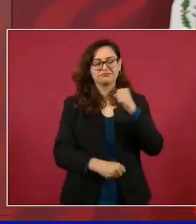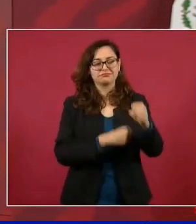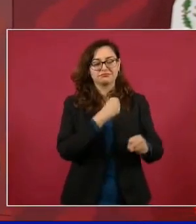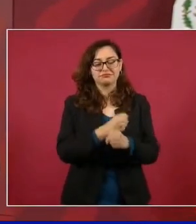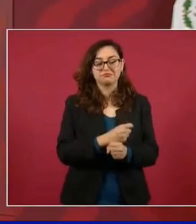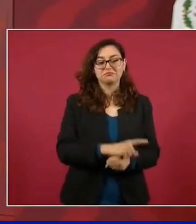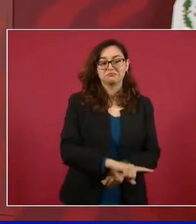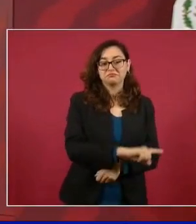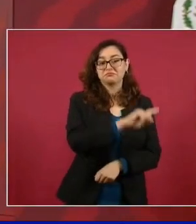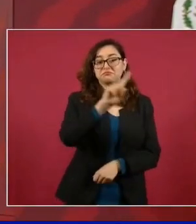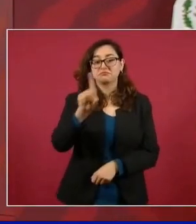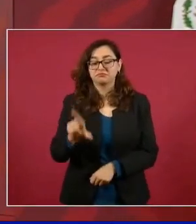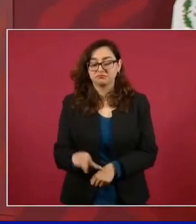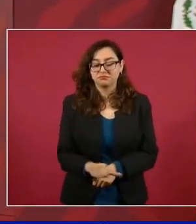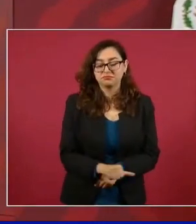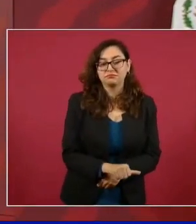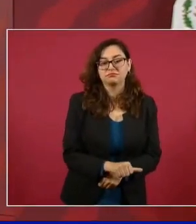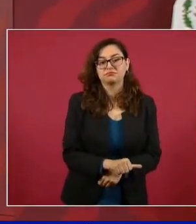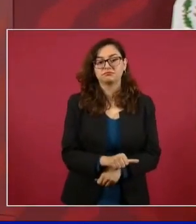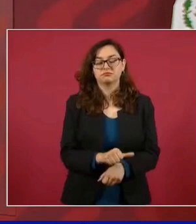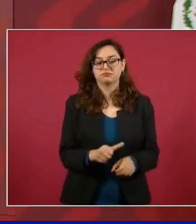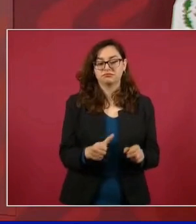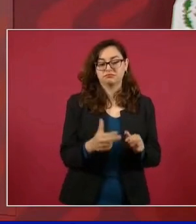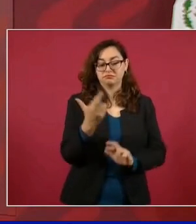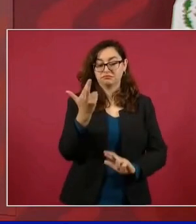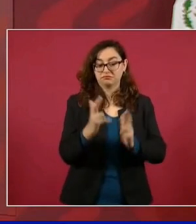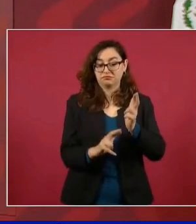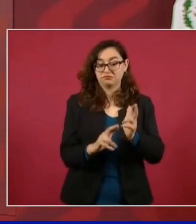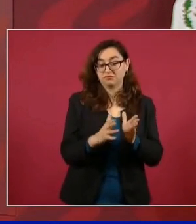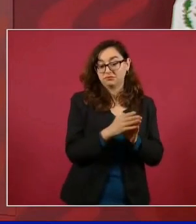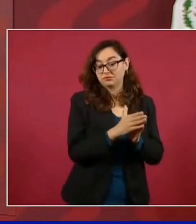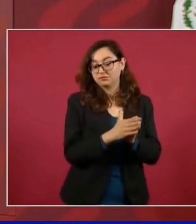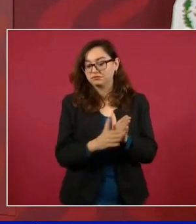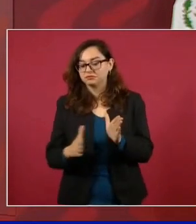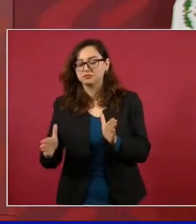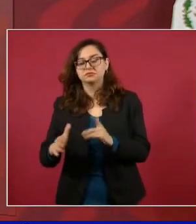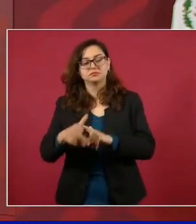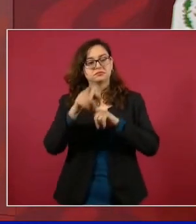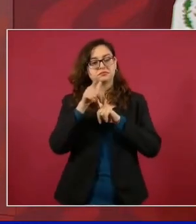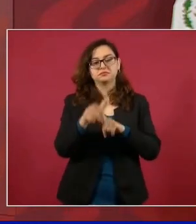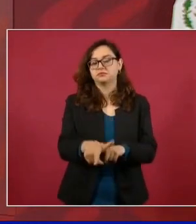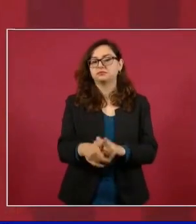ya lo hemos visto y lo vamos a seguir tratando,